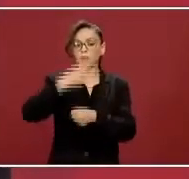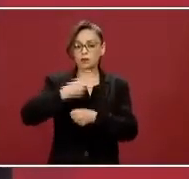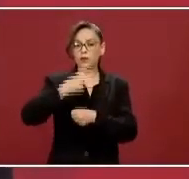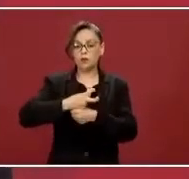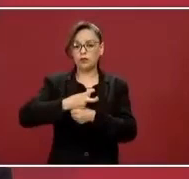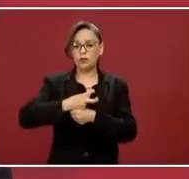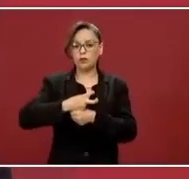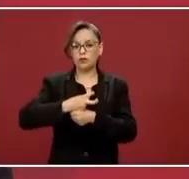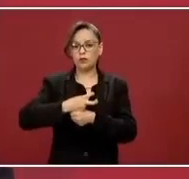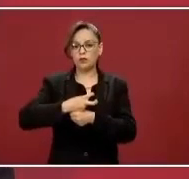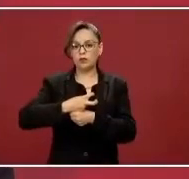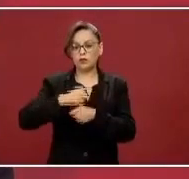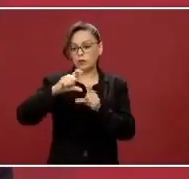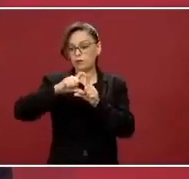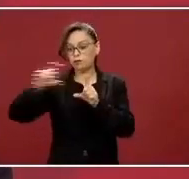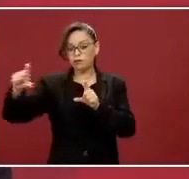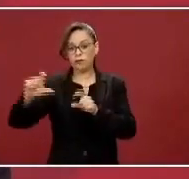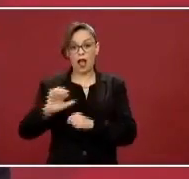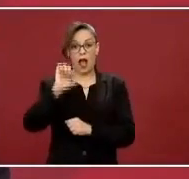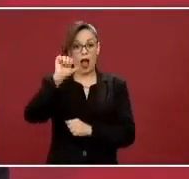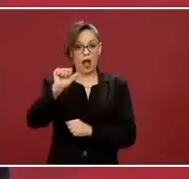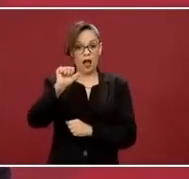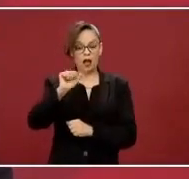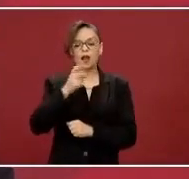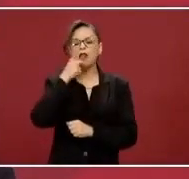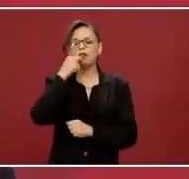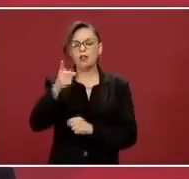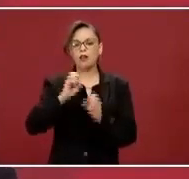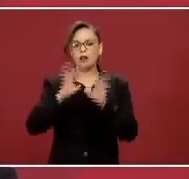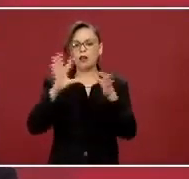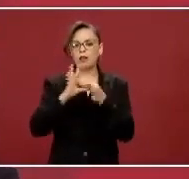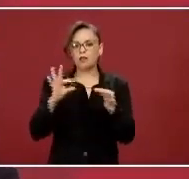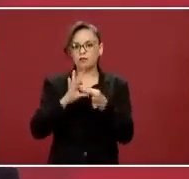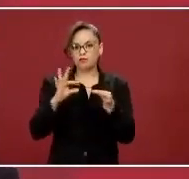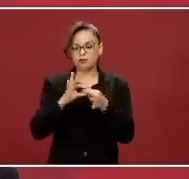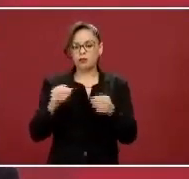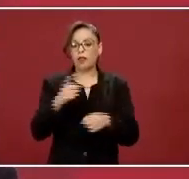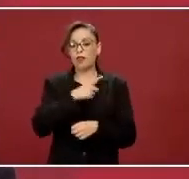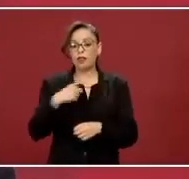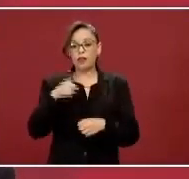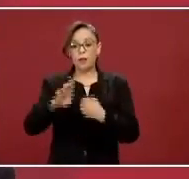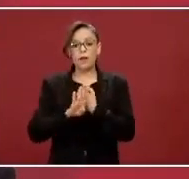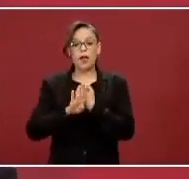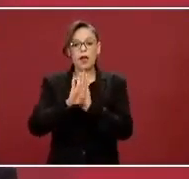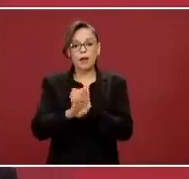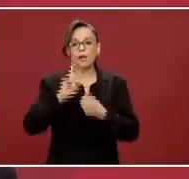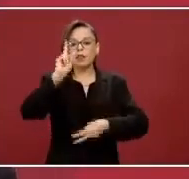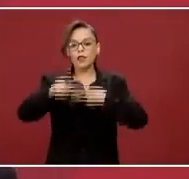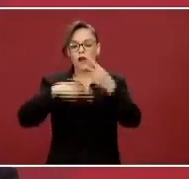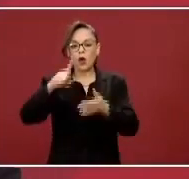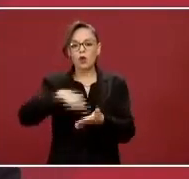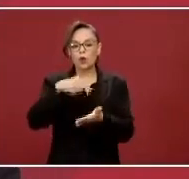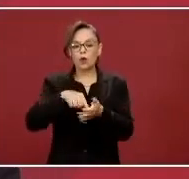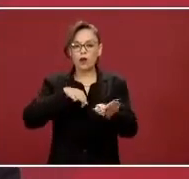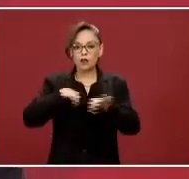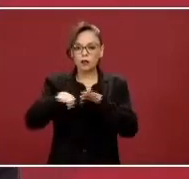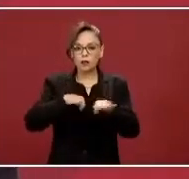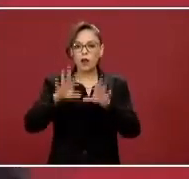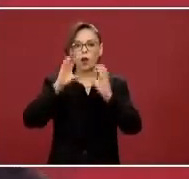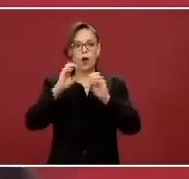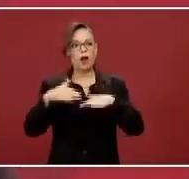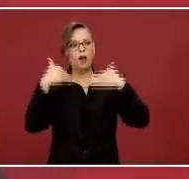el inciso A, habla de evitar la asistencia a los centros de trabajo, los espacios públicos y otros lugares